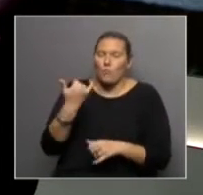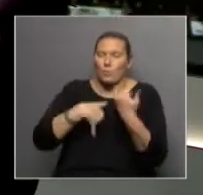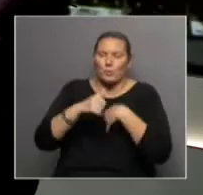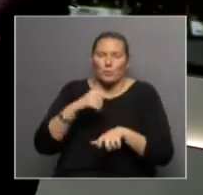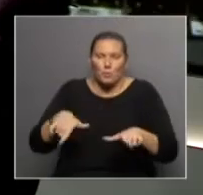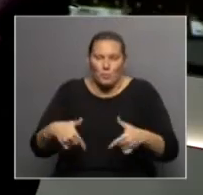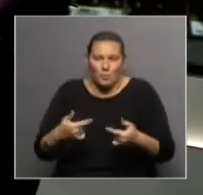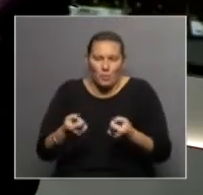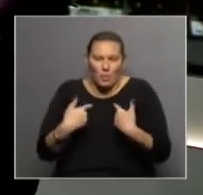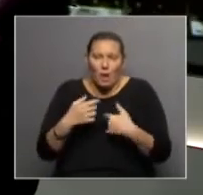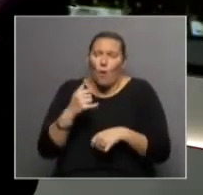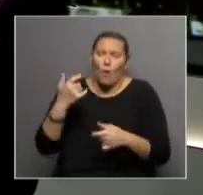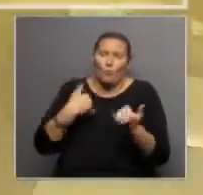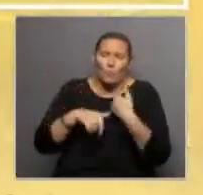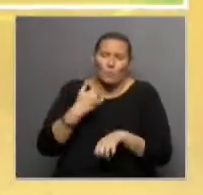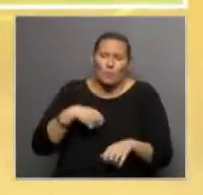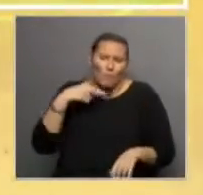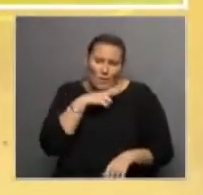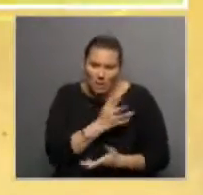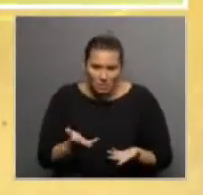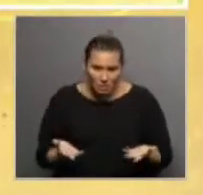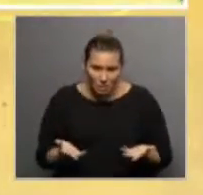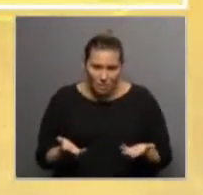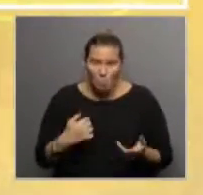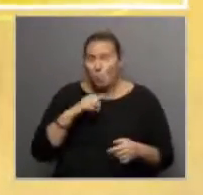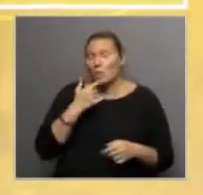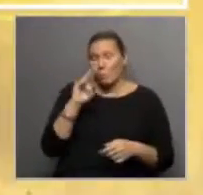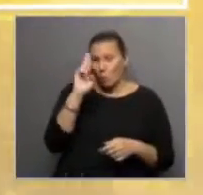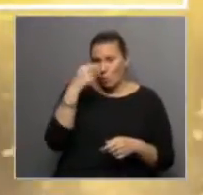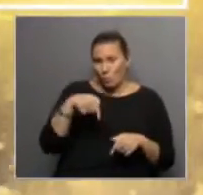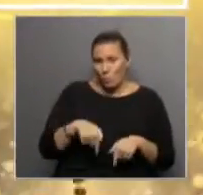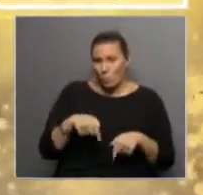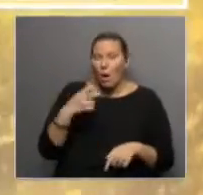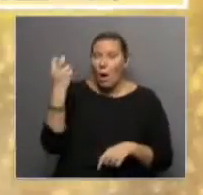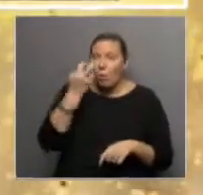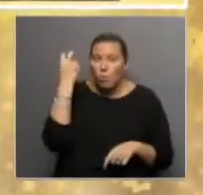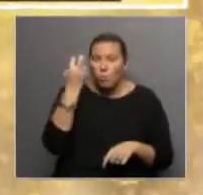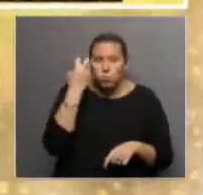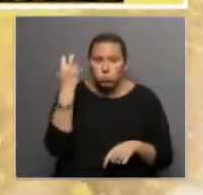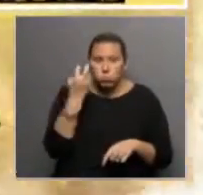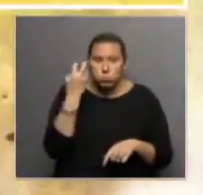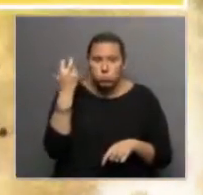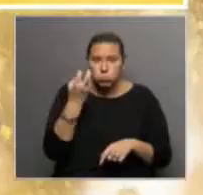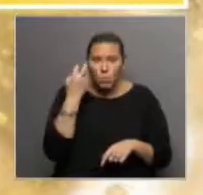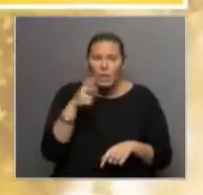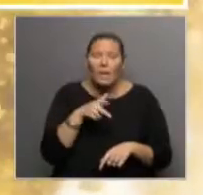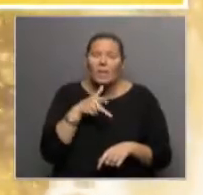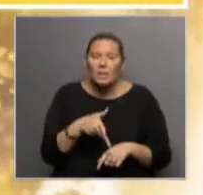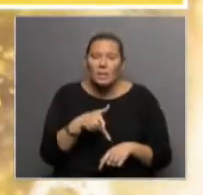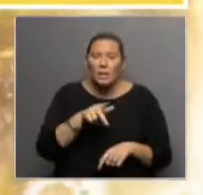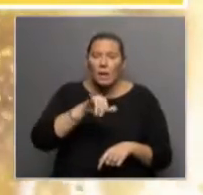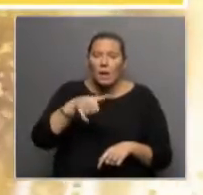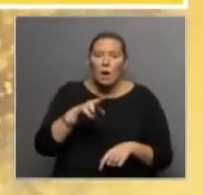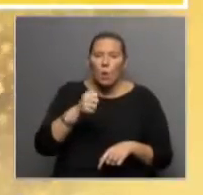da información falsa. Es el caso en Uruguay de la búsqueda de la hija de Juan Gelman,